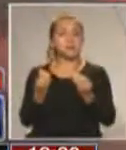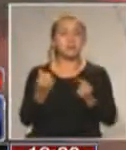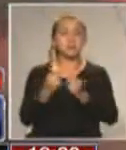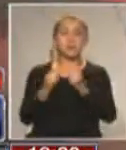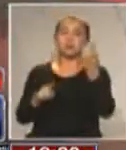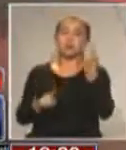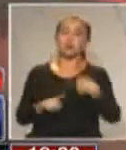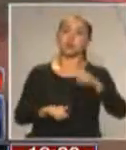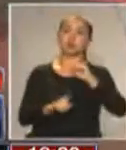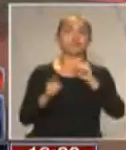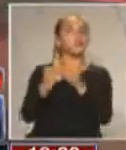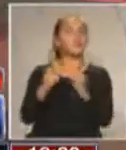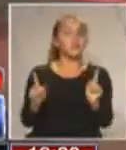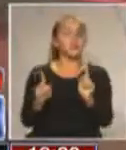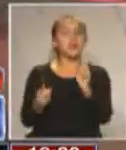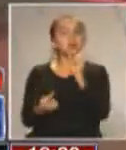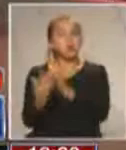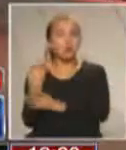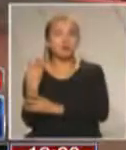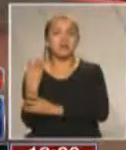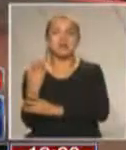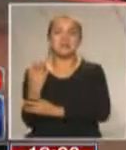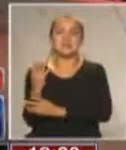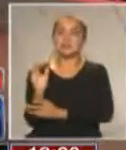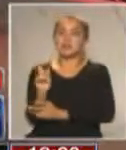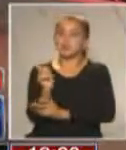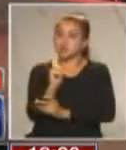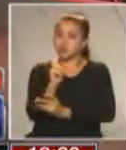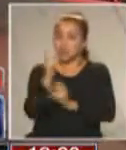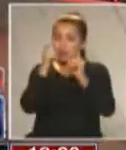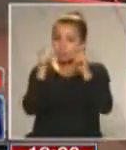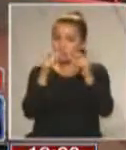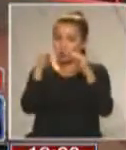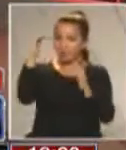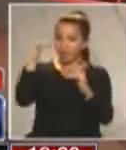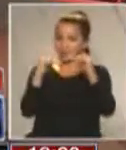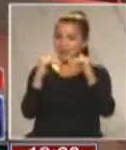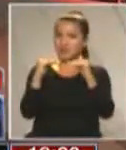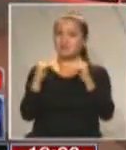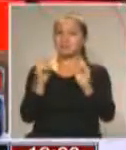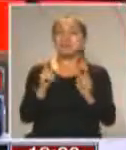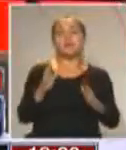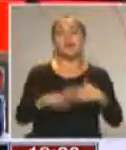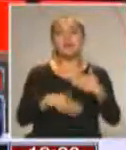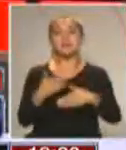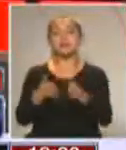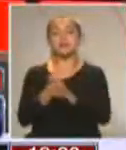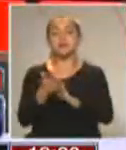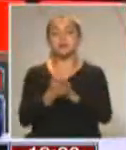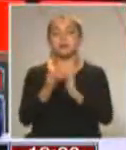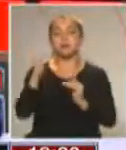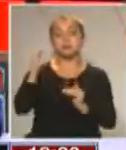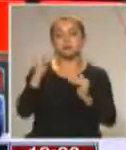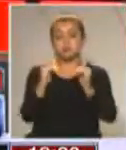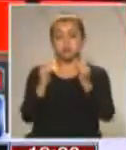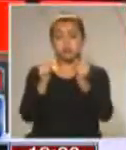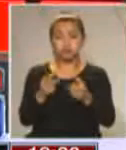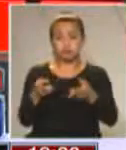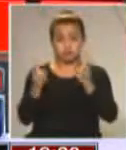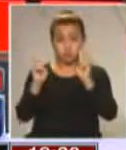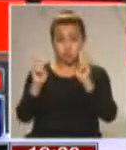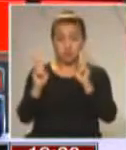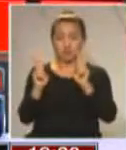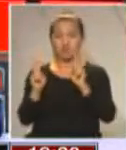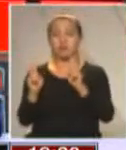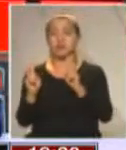otra arista que es distinta, que es nueva y que no está regulada? ¿Se debe avanzar también a través, por ejemplo, de una regulación? ¿Es posible eso cuando